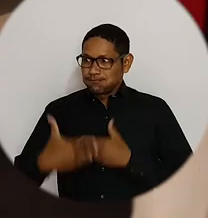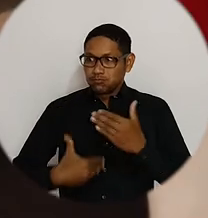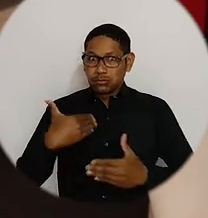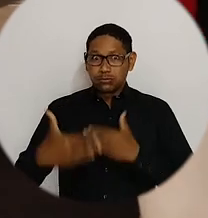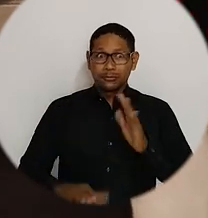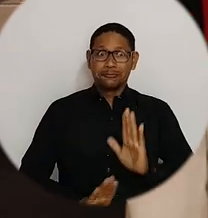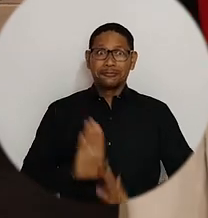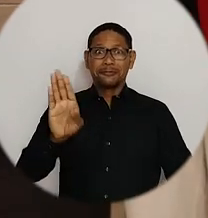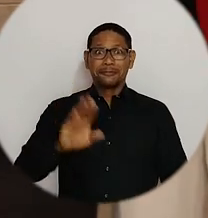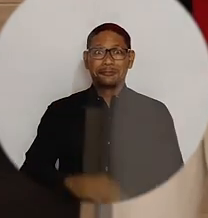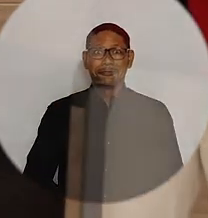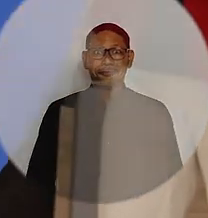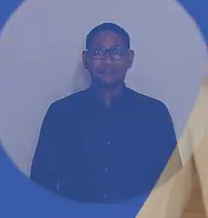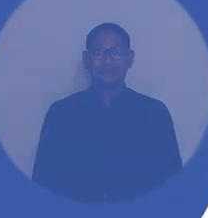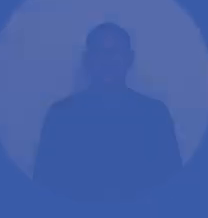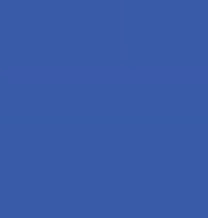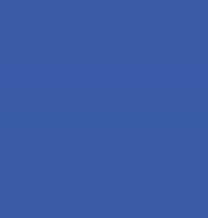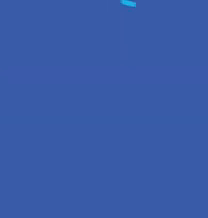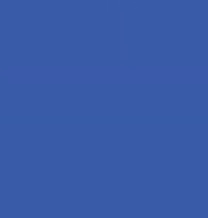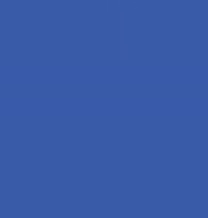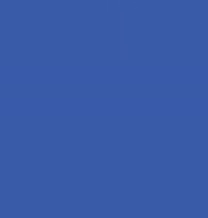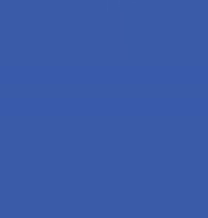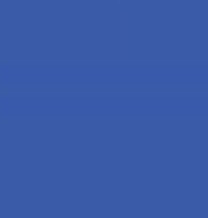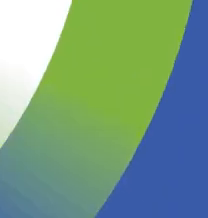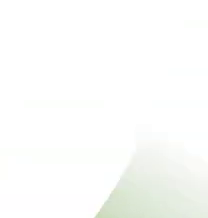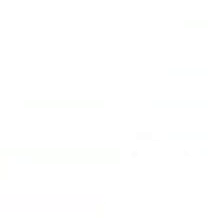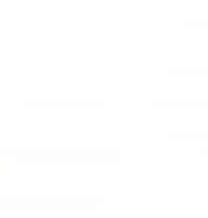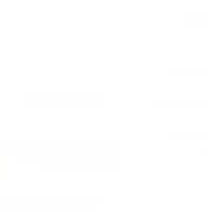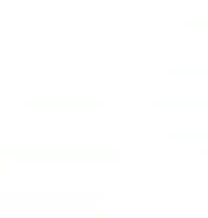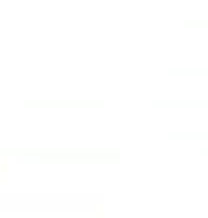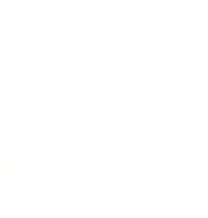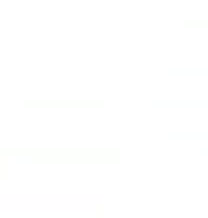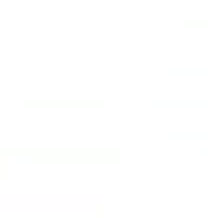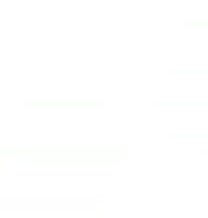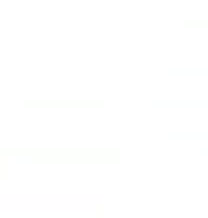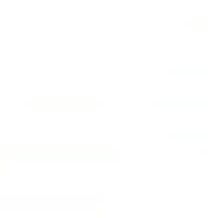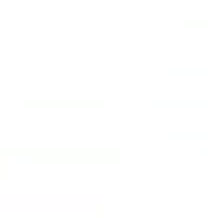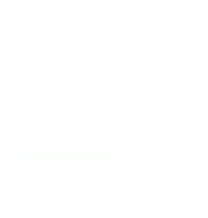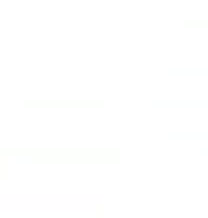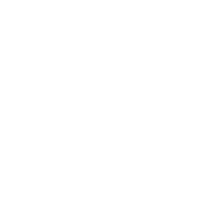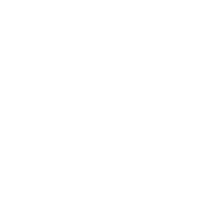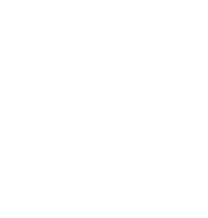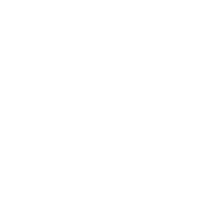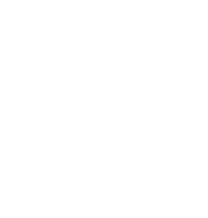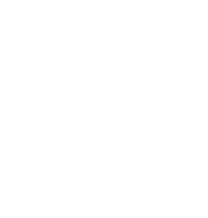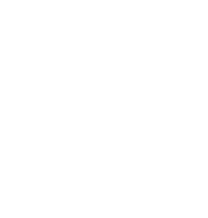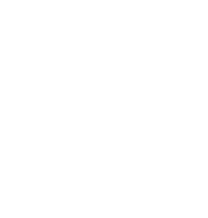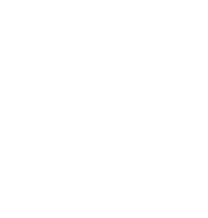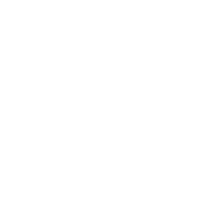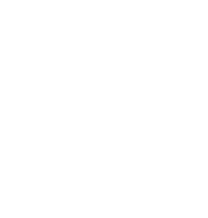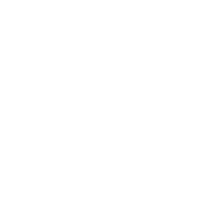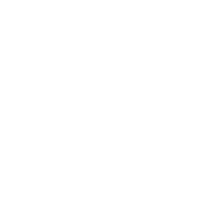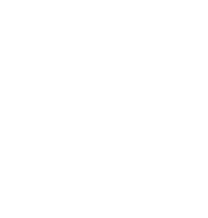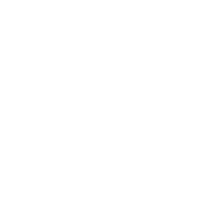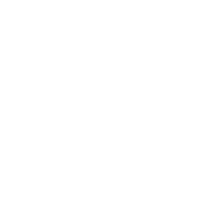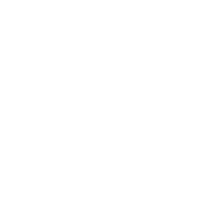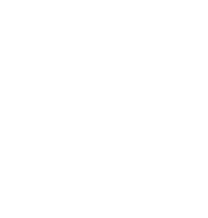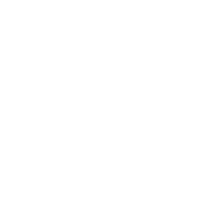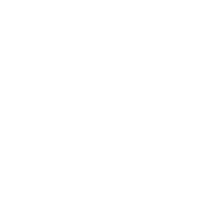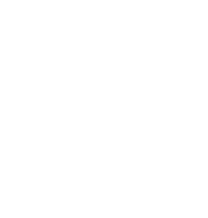gran avance que la universidad ha realizado. Universidad del Magdalena, aún más incluyente e innovadora.